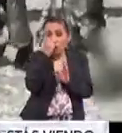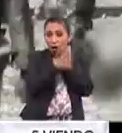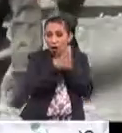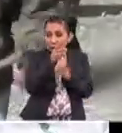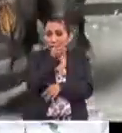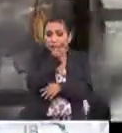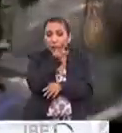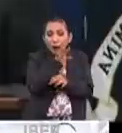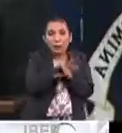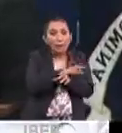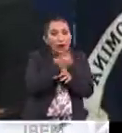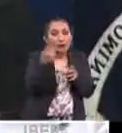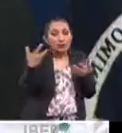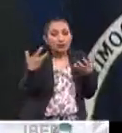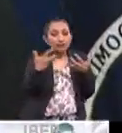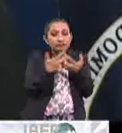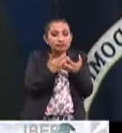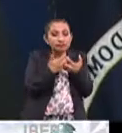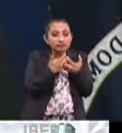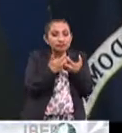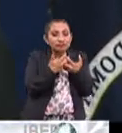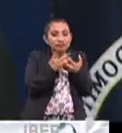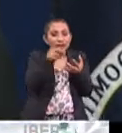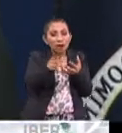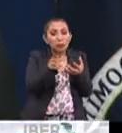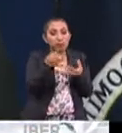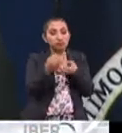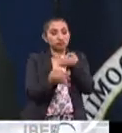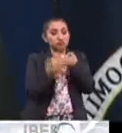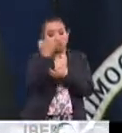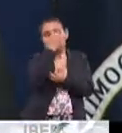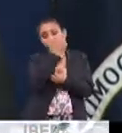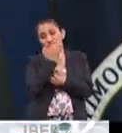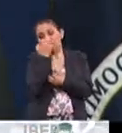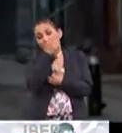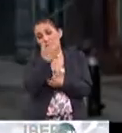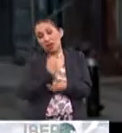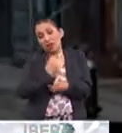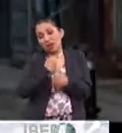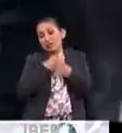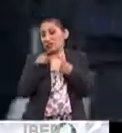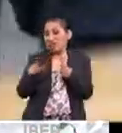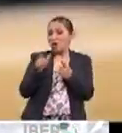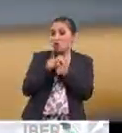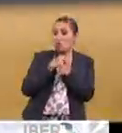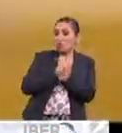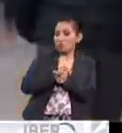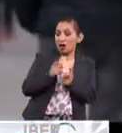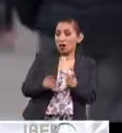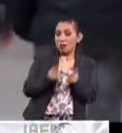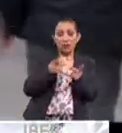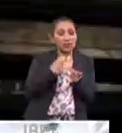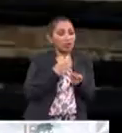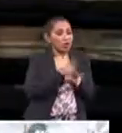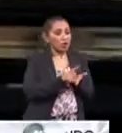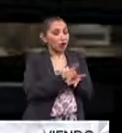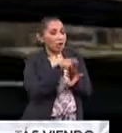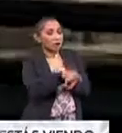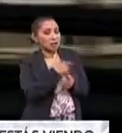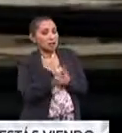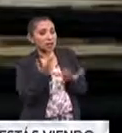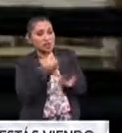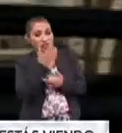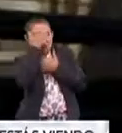preocupa es esta homologación judicial, ¿no?, entre pandillerismo, crimen organizado y terrorismo. Y